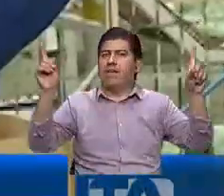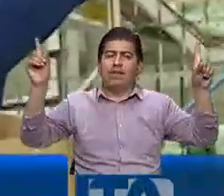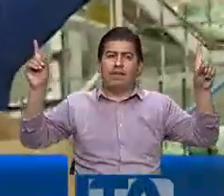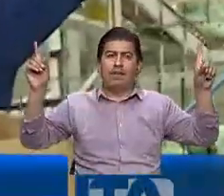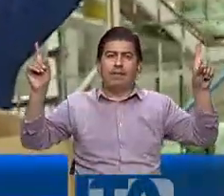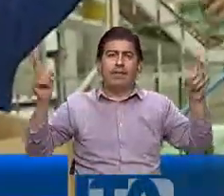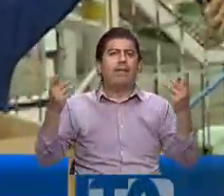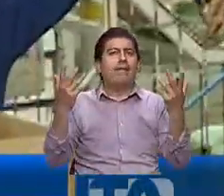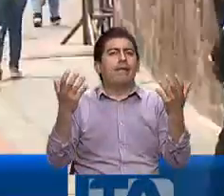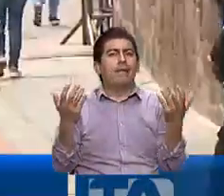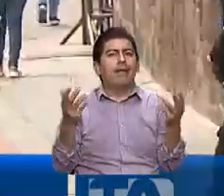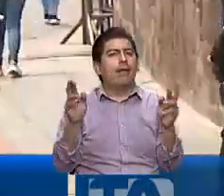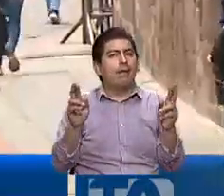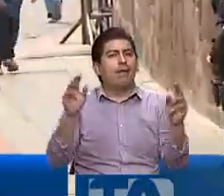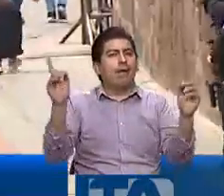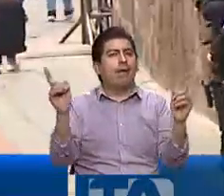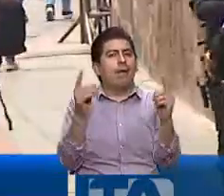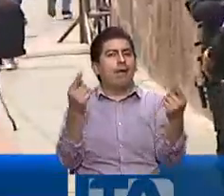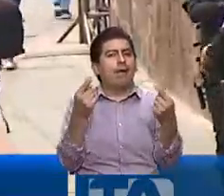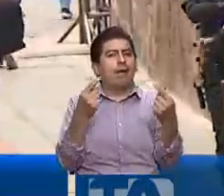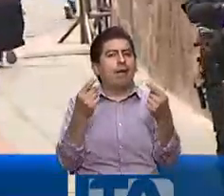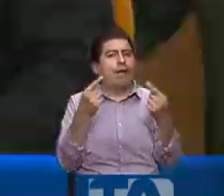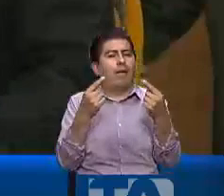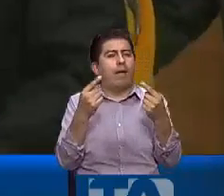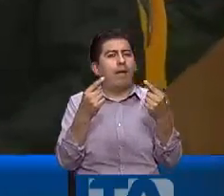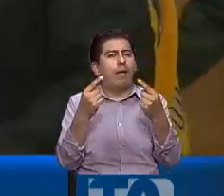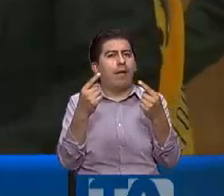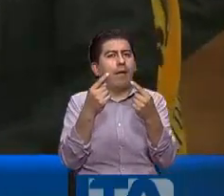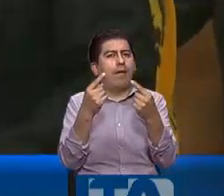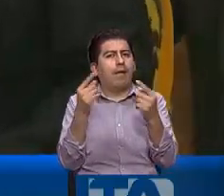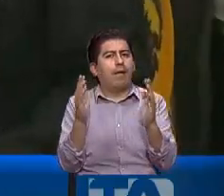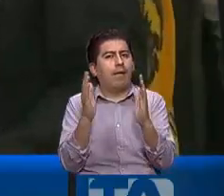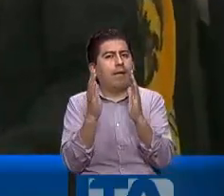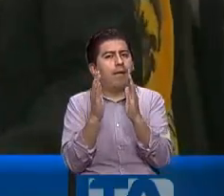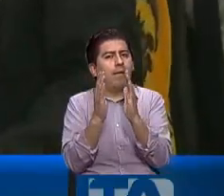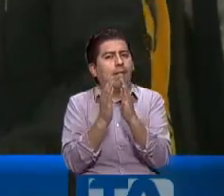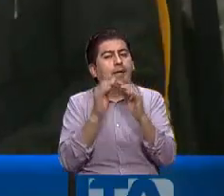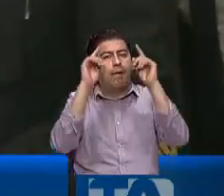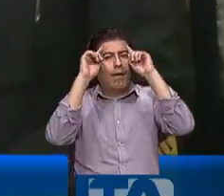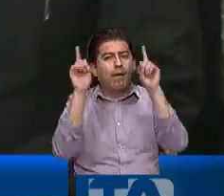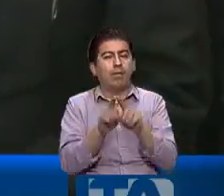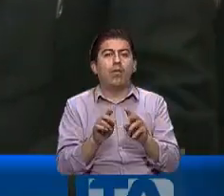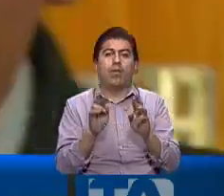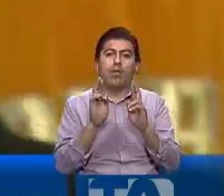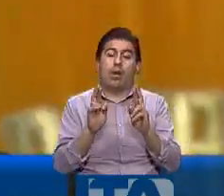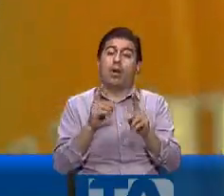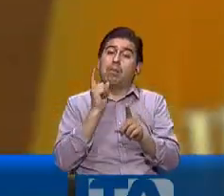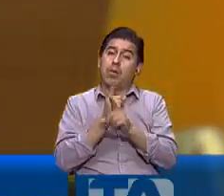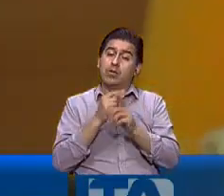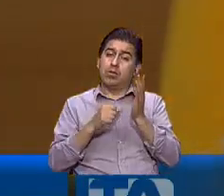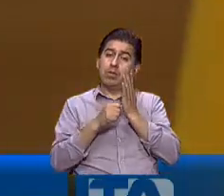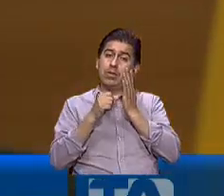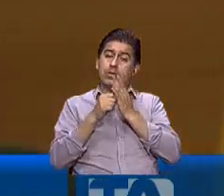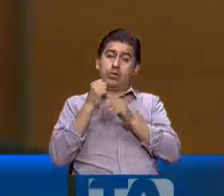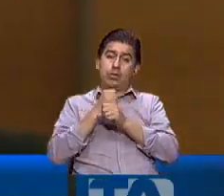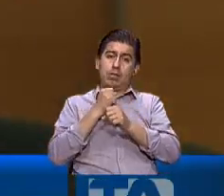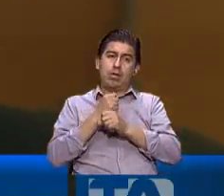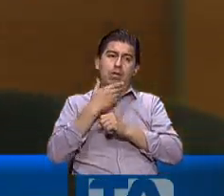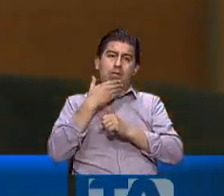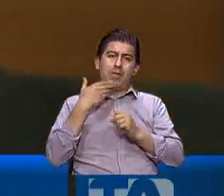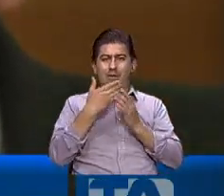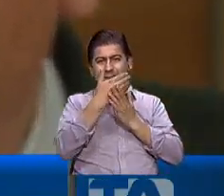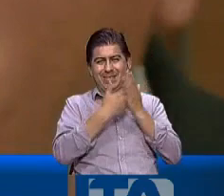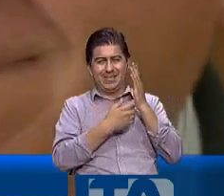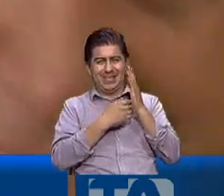la distancia entre las propuestas de empleadores y trabajadores para que lleguen a un consenso, el ministro de Trabajo reformó el